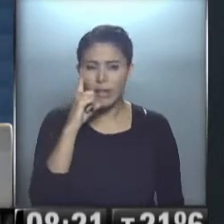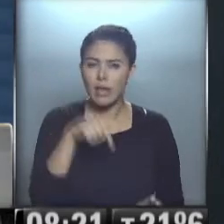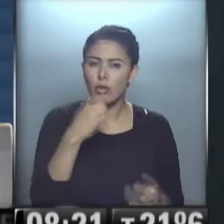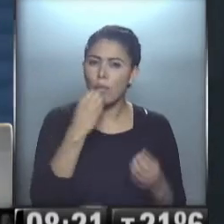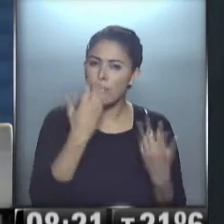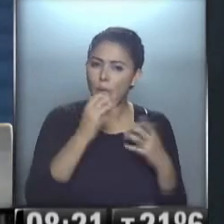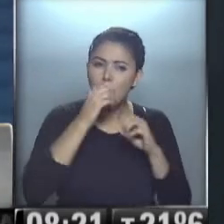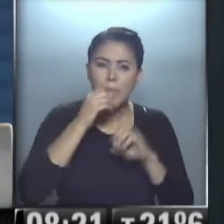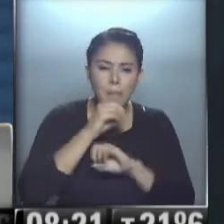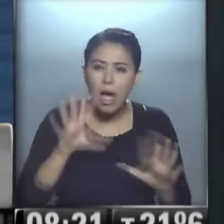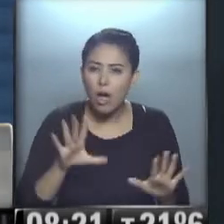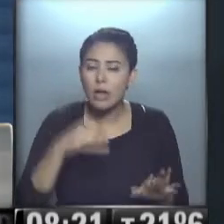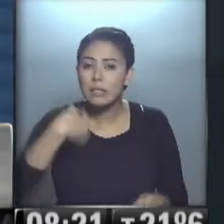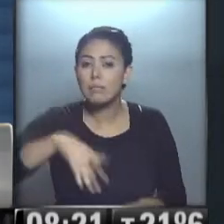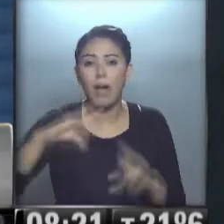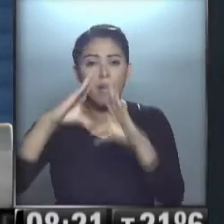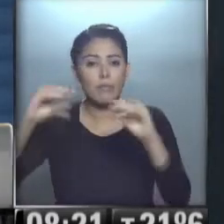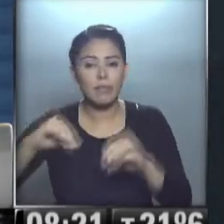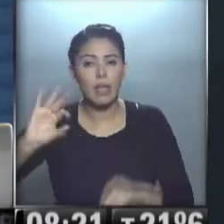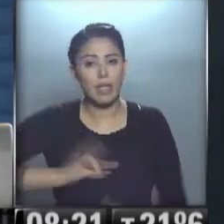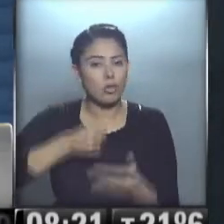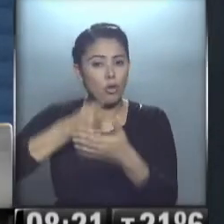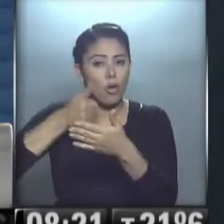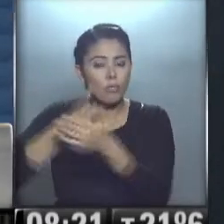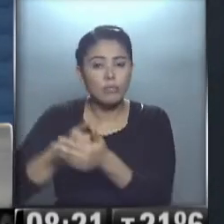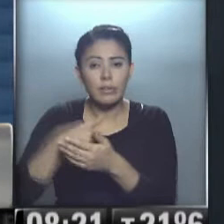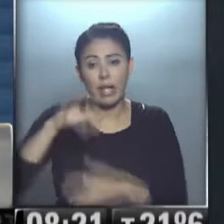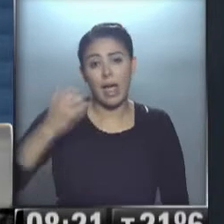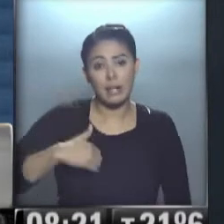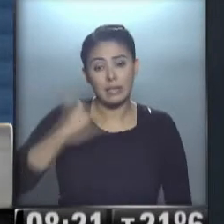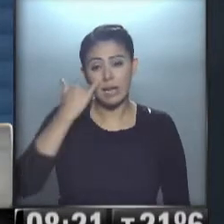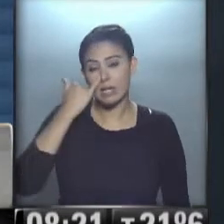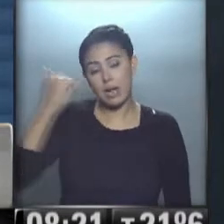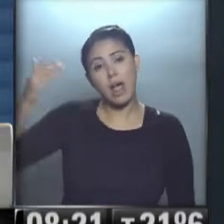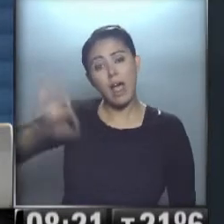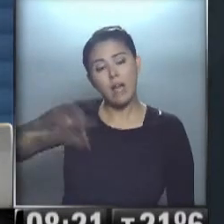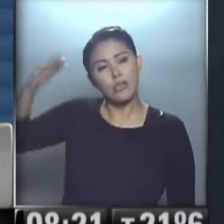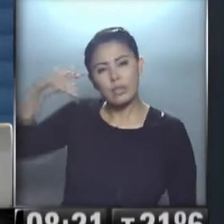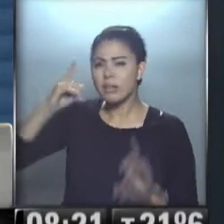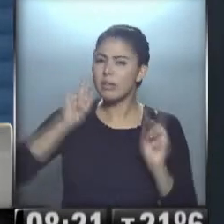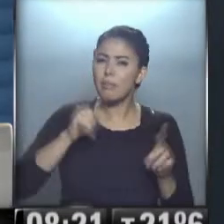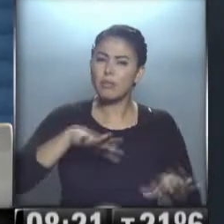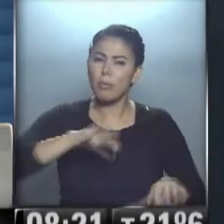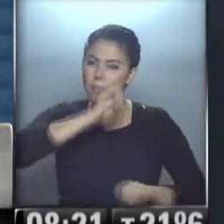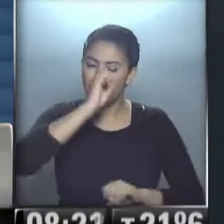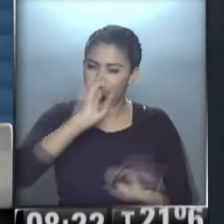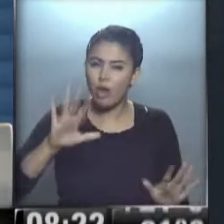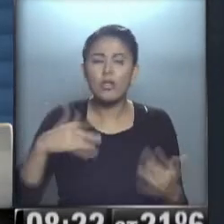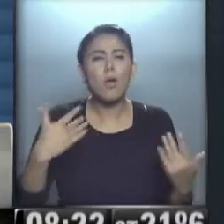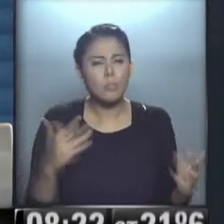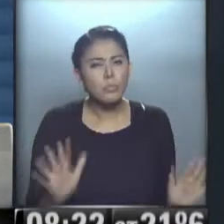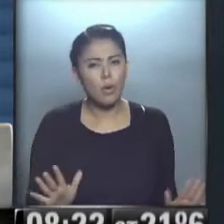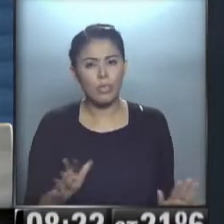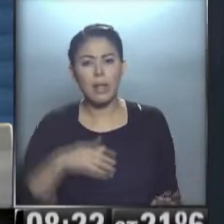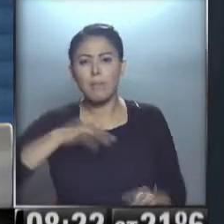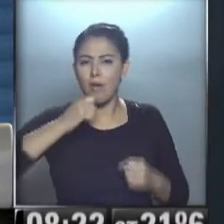agravar? Llegada a la fiesta, llegado el fin de año, usted sabe que en la Argentina tiene antecedentes. Por esto digo, ¿estas casualidades pueden concadenarse con